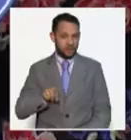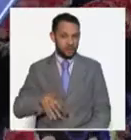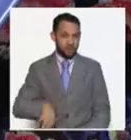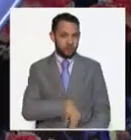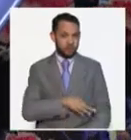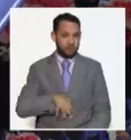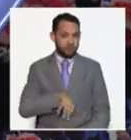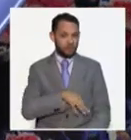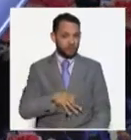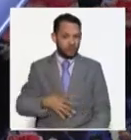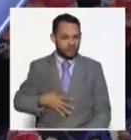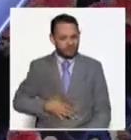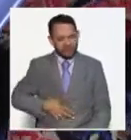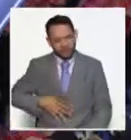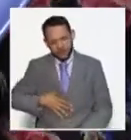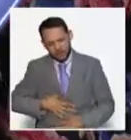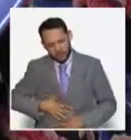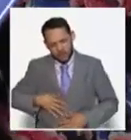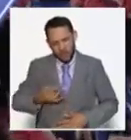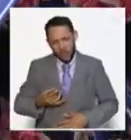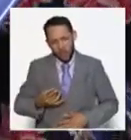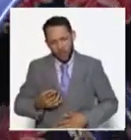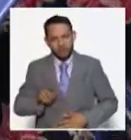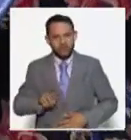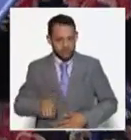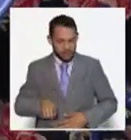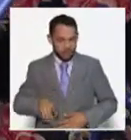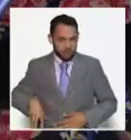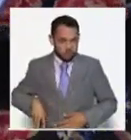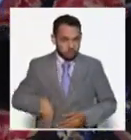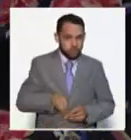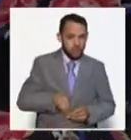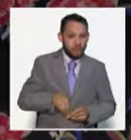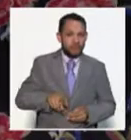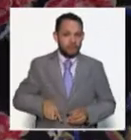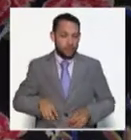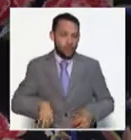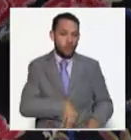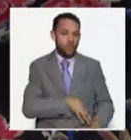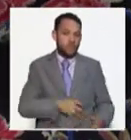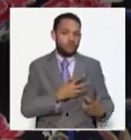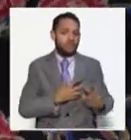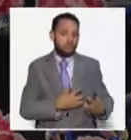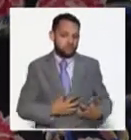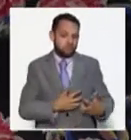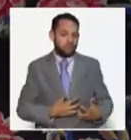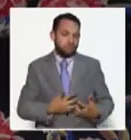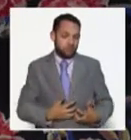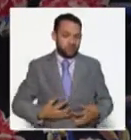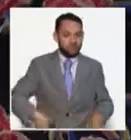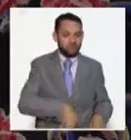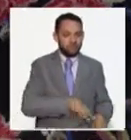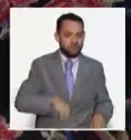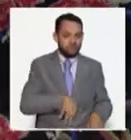síntomas a veces de dolor bajito molestias bajas en realidad están asociadas con otros órganos cercanos tanto como el intestino o la